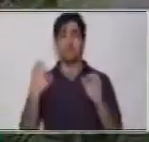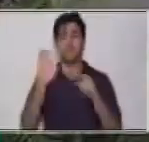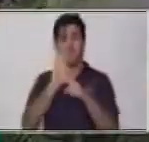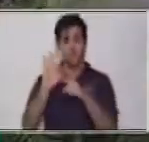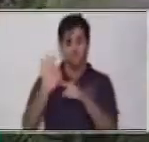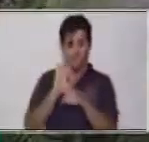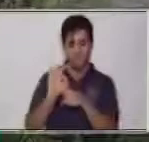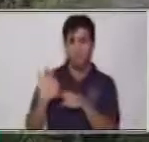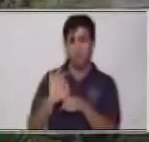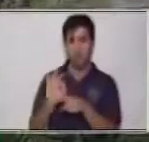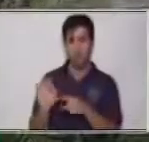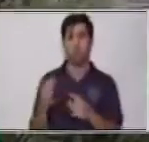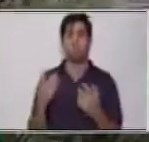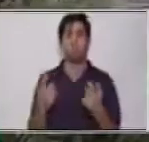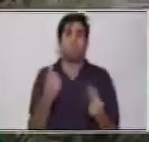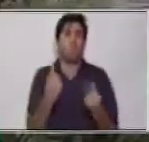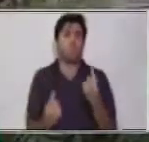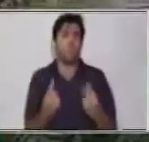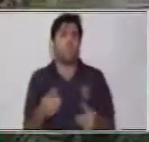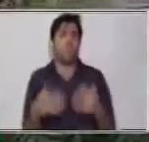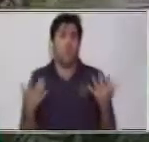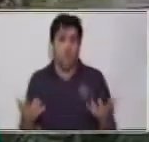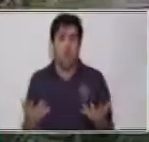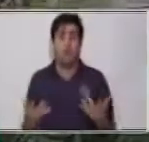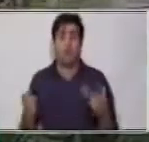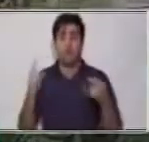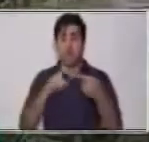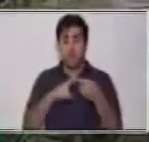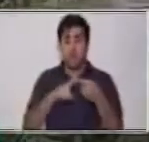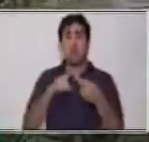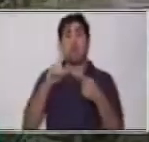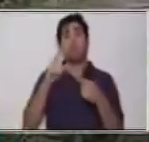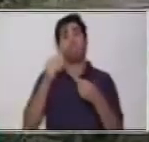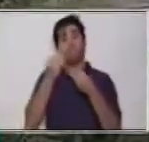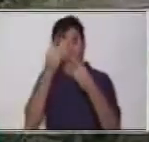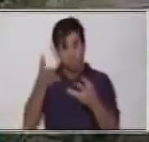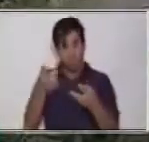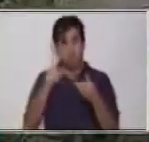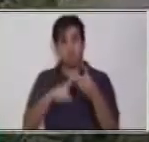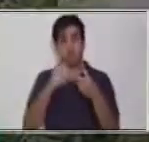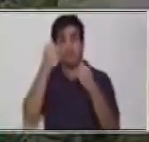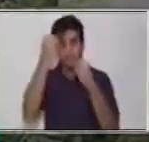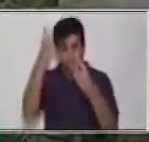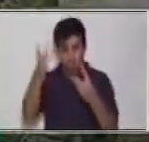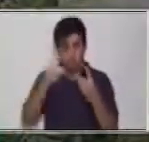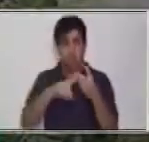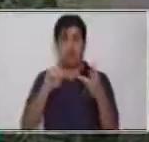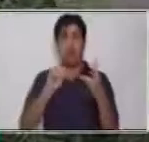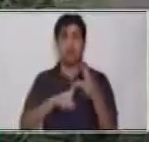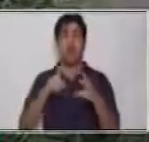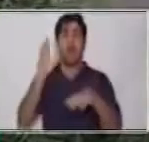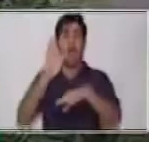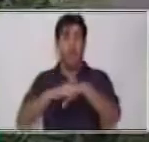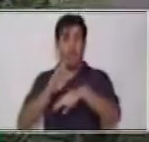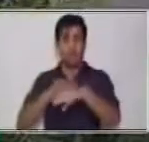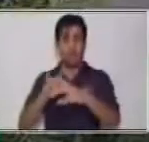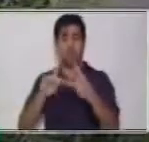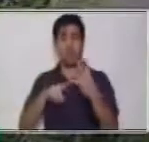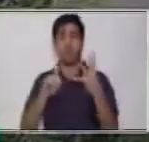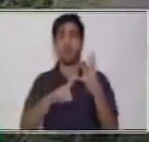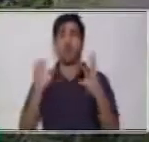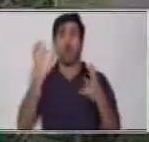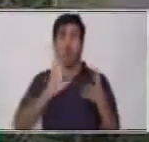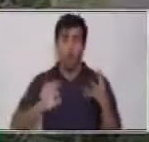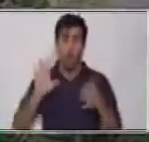funciones, como lo son persuadir, informar, describir o relatar hechos